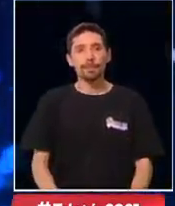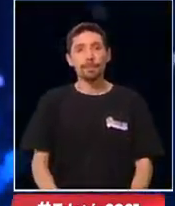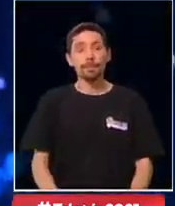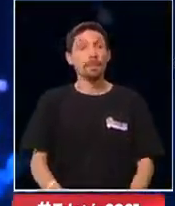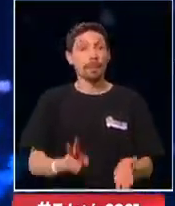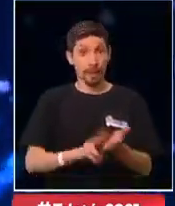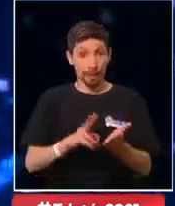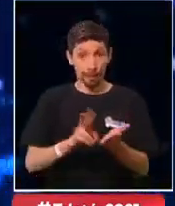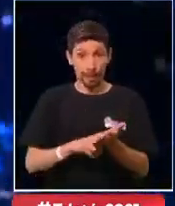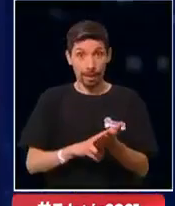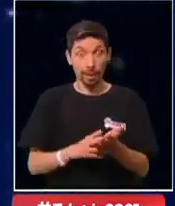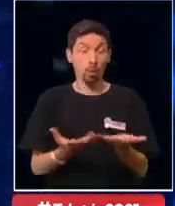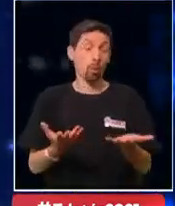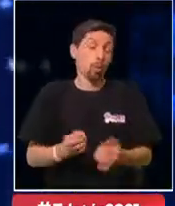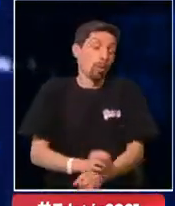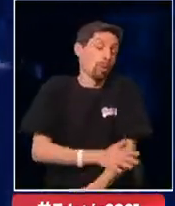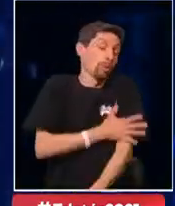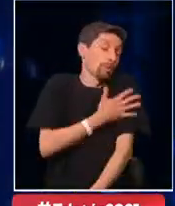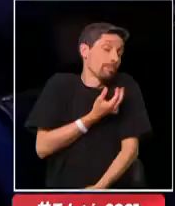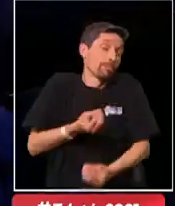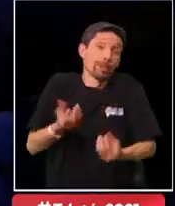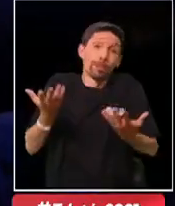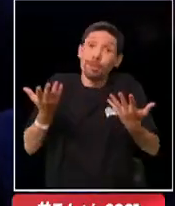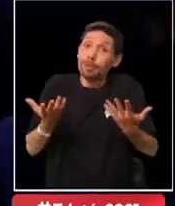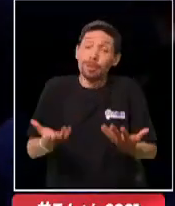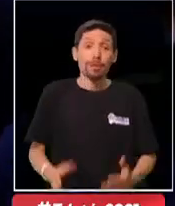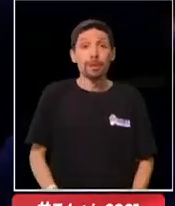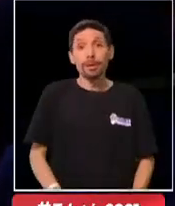La verdad es que cómo no emocionarse, cómo no,